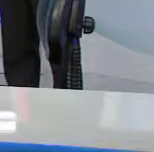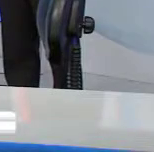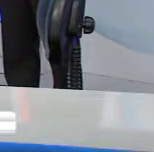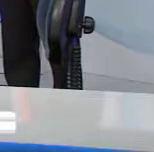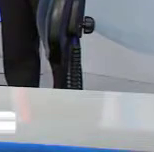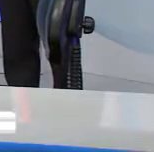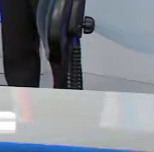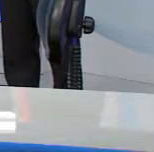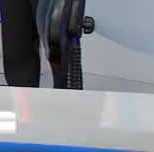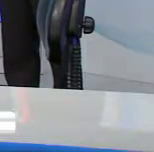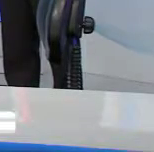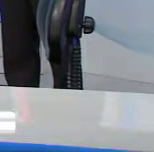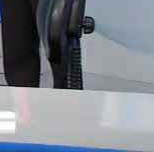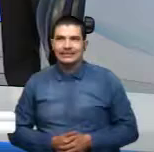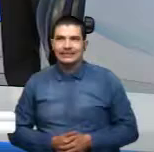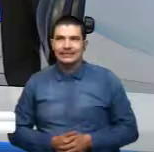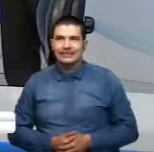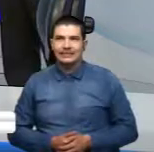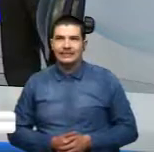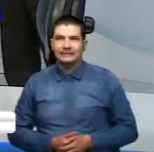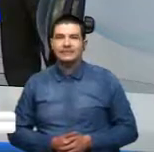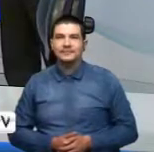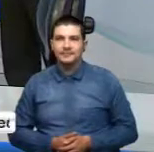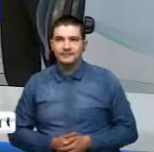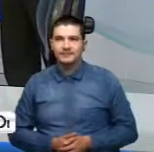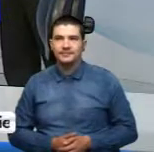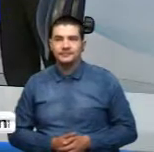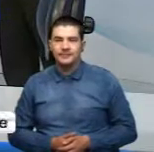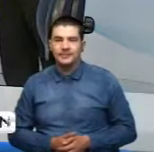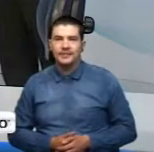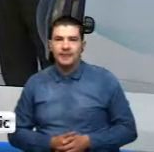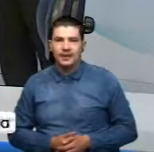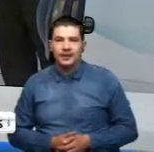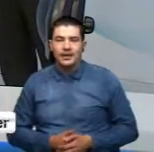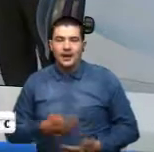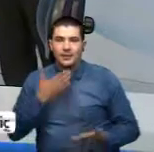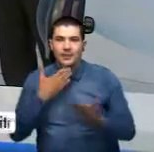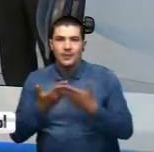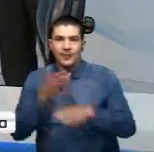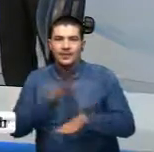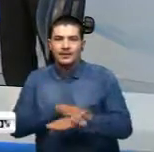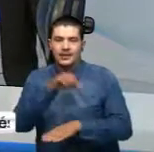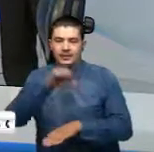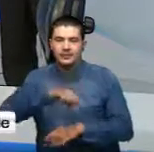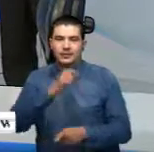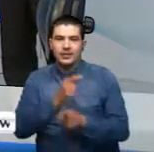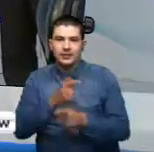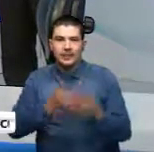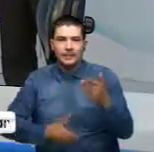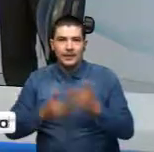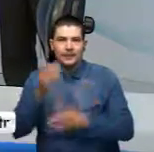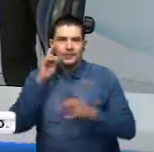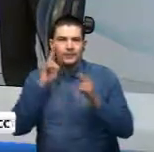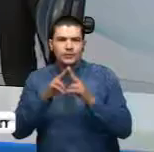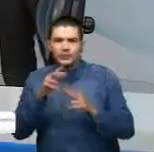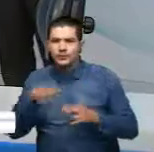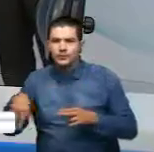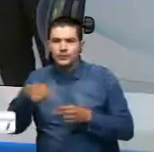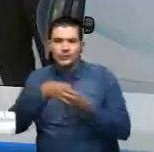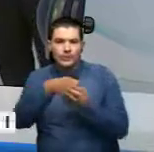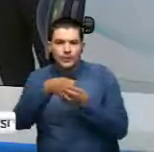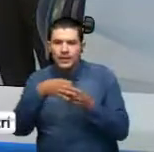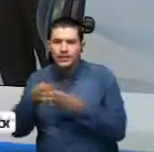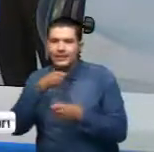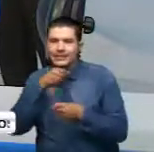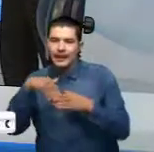iniciar en San Gil, en donde lamentablemente un motociclista perdió la vida. Así es, se encontraba en el recorrido que de San Gil conduce a Socorro.